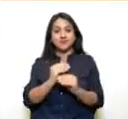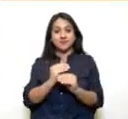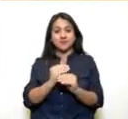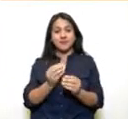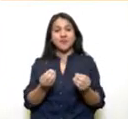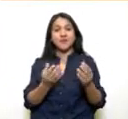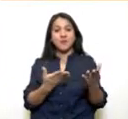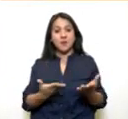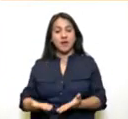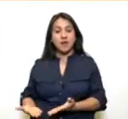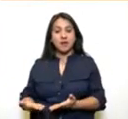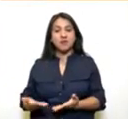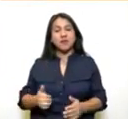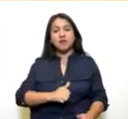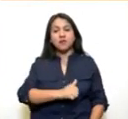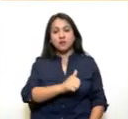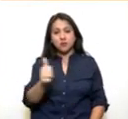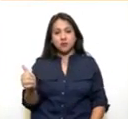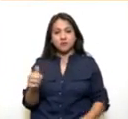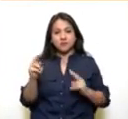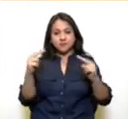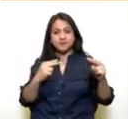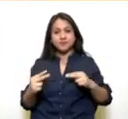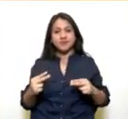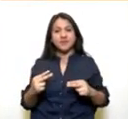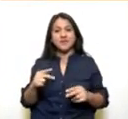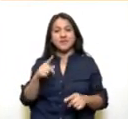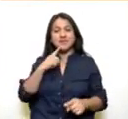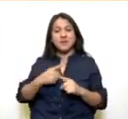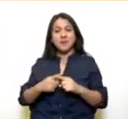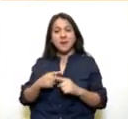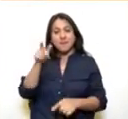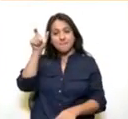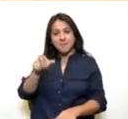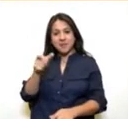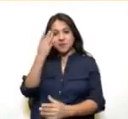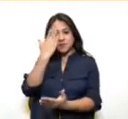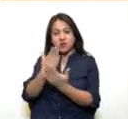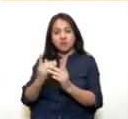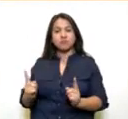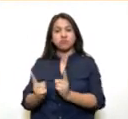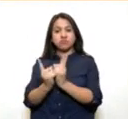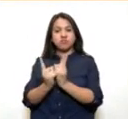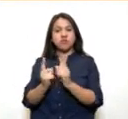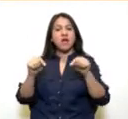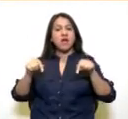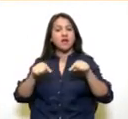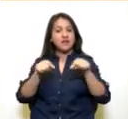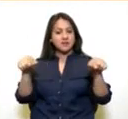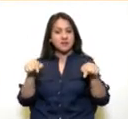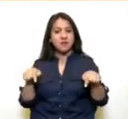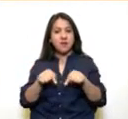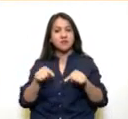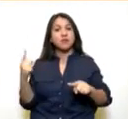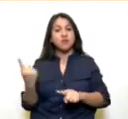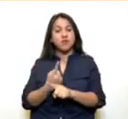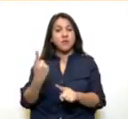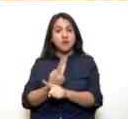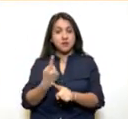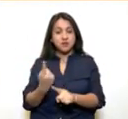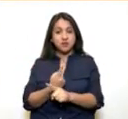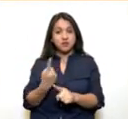bienvenidas y bienvenidos a en persona estamos acá en este espacio de conversación